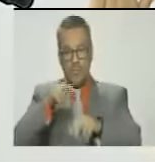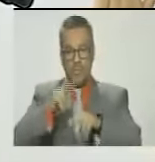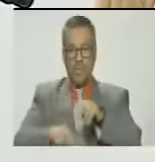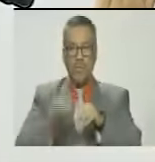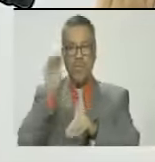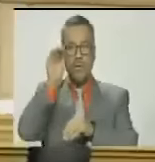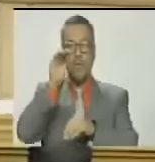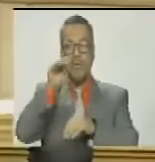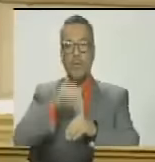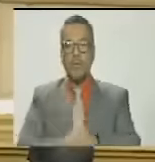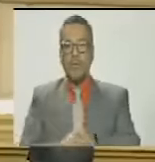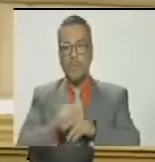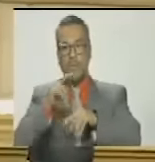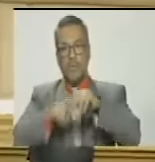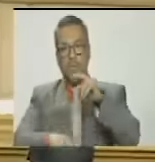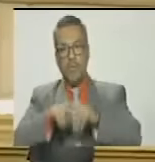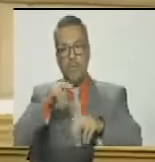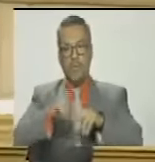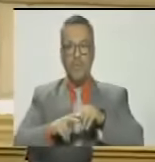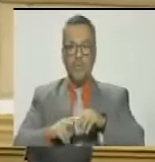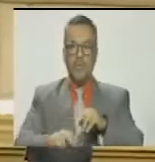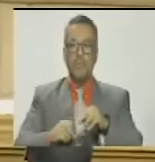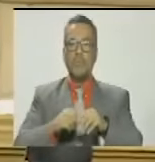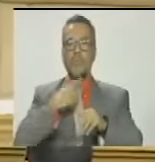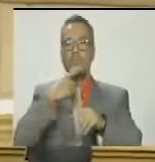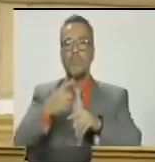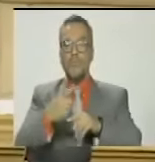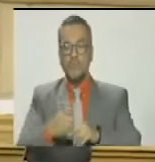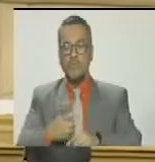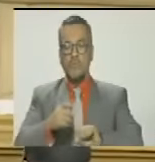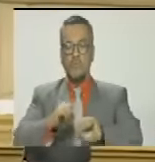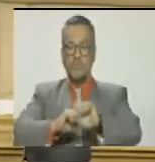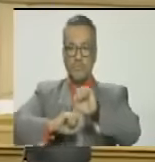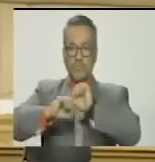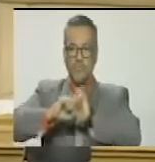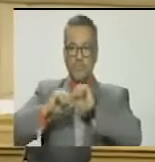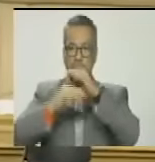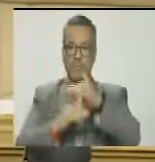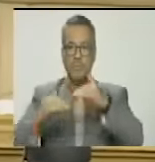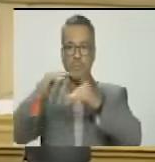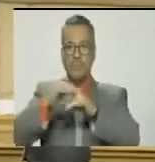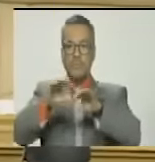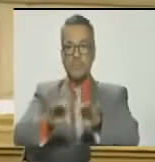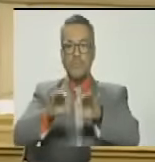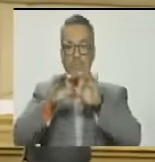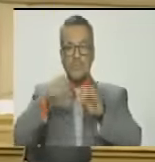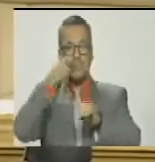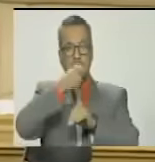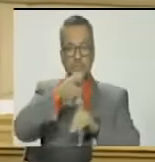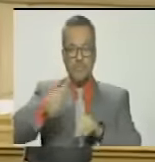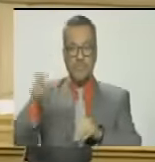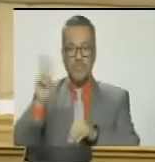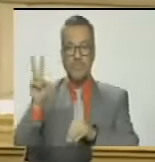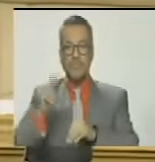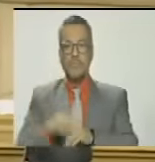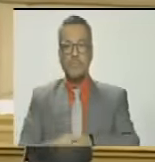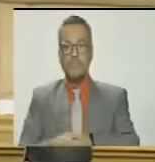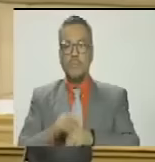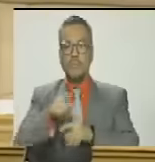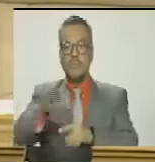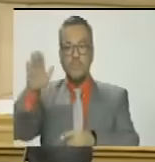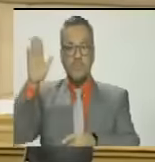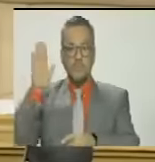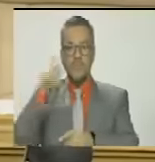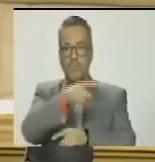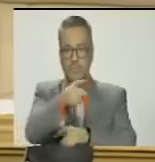de futuro, de construcción de prosperidad y de defensa de los más altos intereses del pueblo de Venezuela.